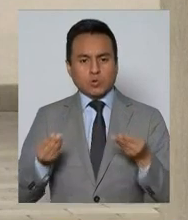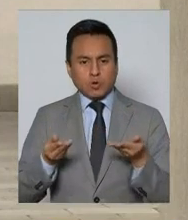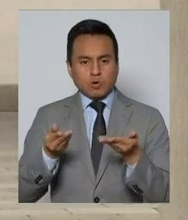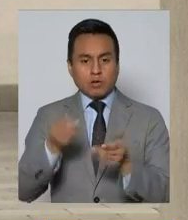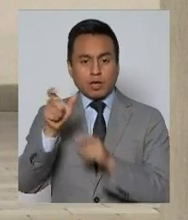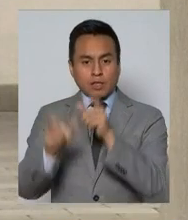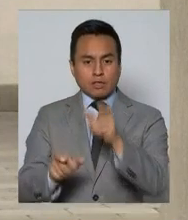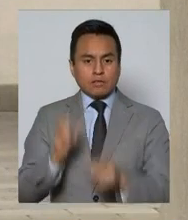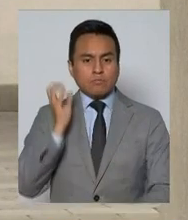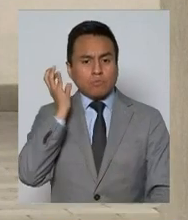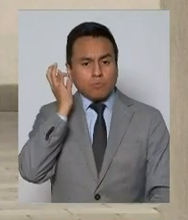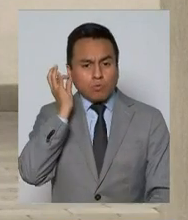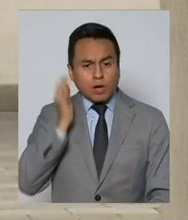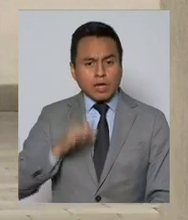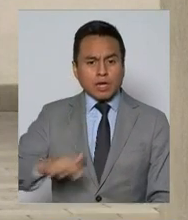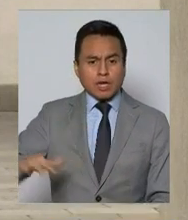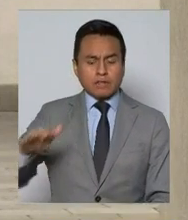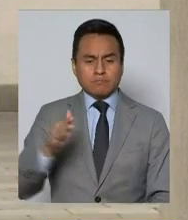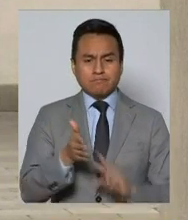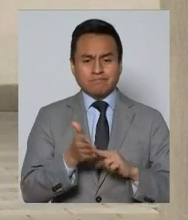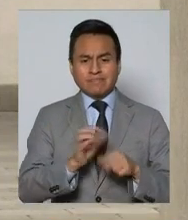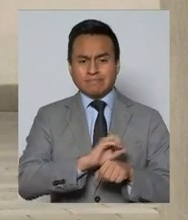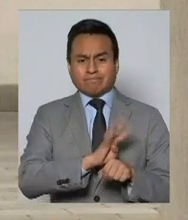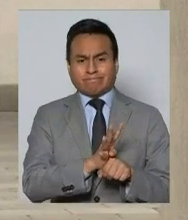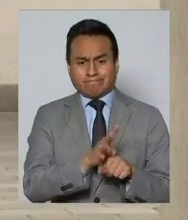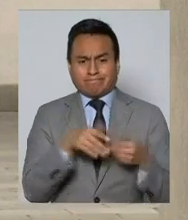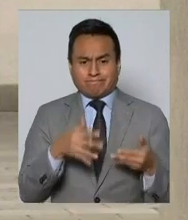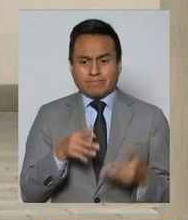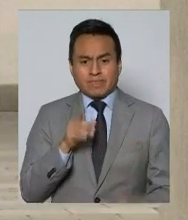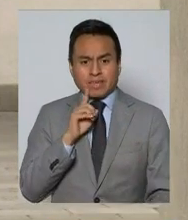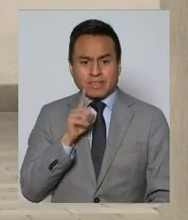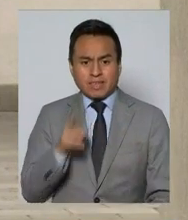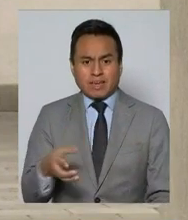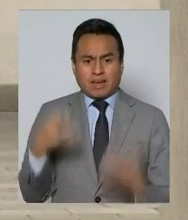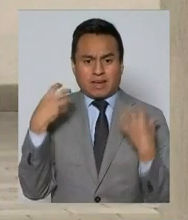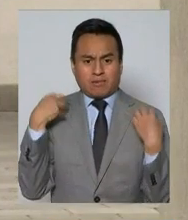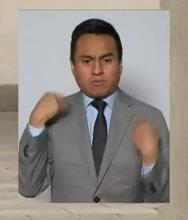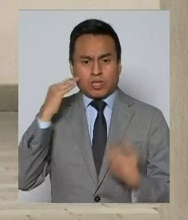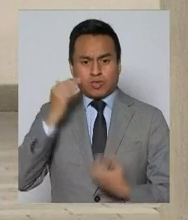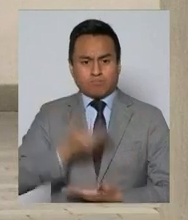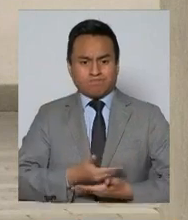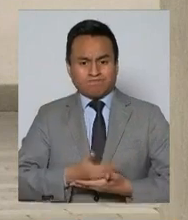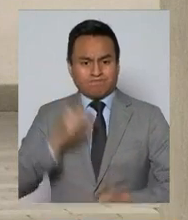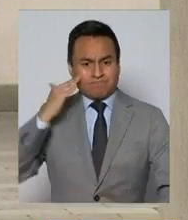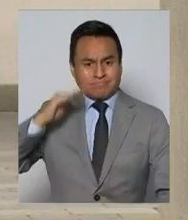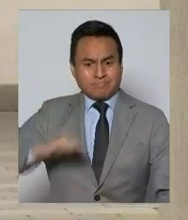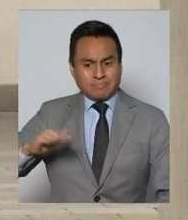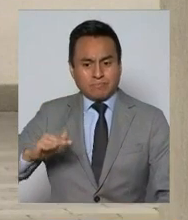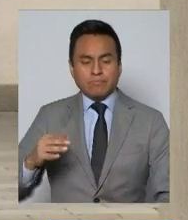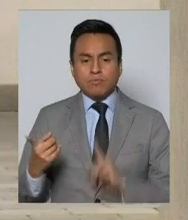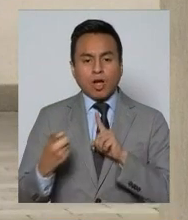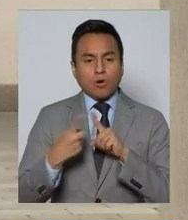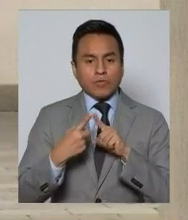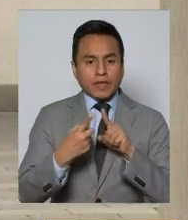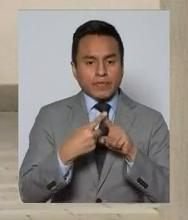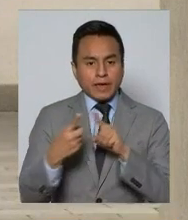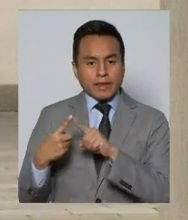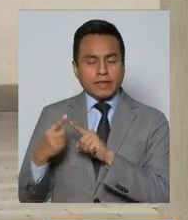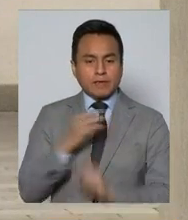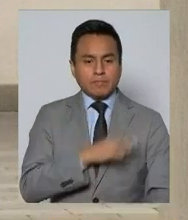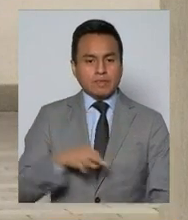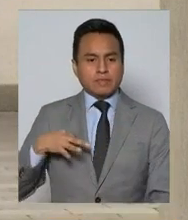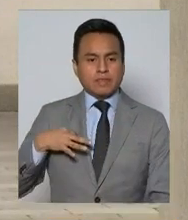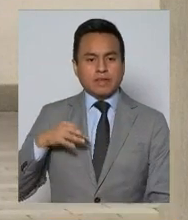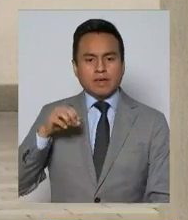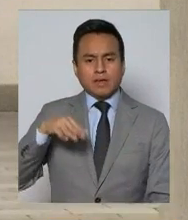aquellas mujeres que a raíz de la crisis sanitaria tienen a su cargo niños pequeños. Para esto nos contactaremos con la ministra